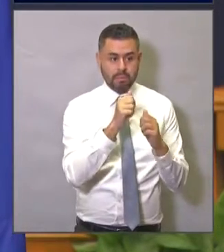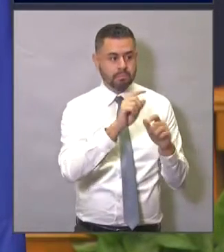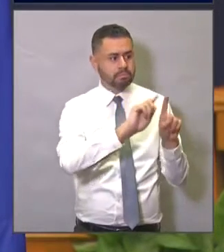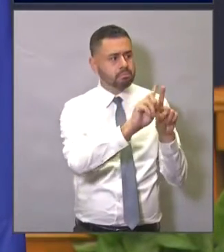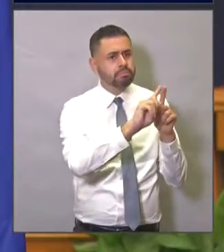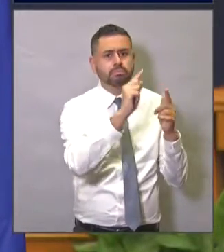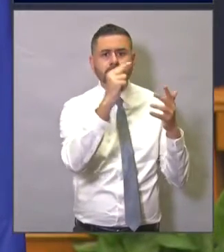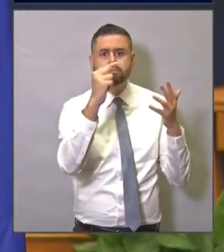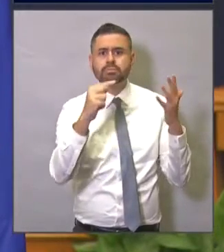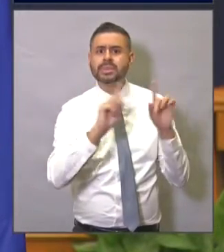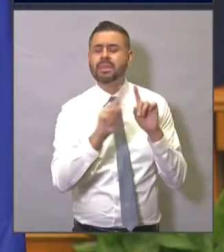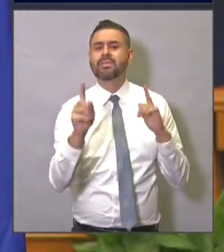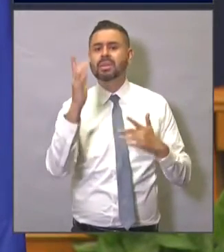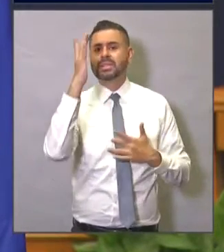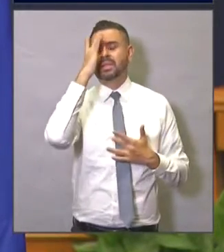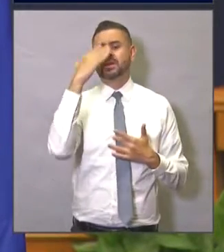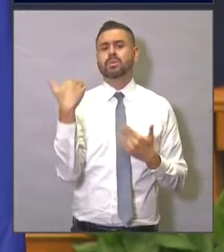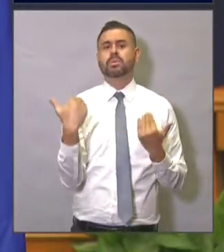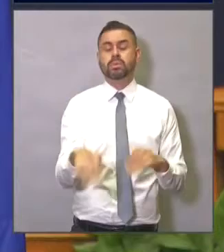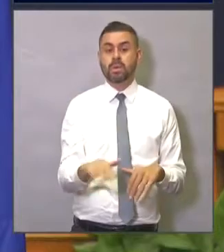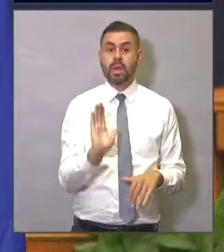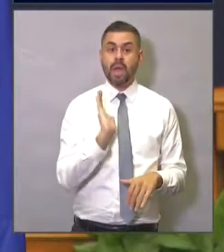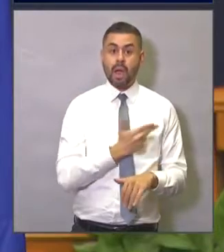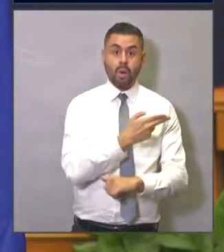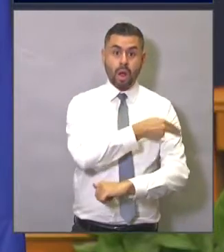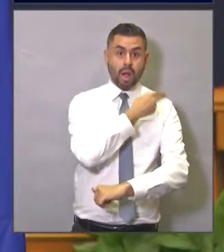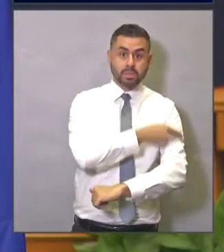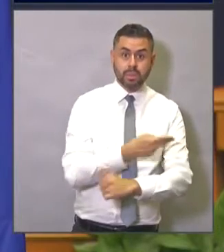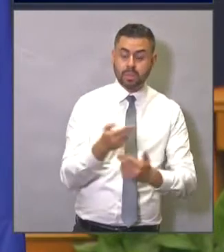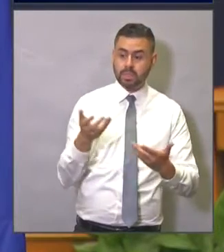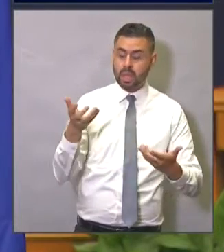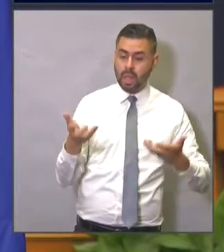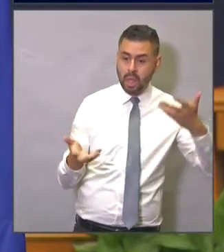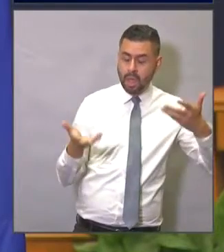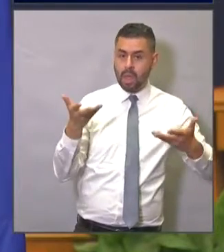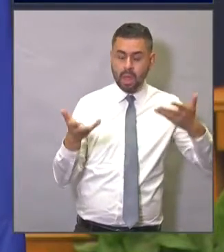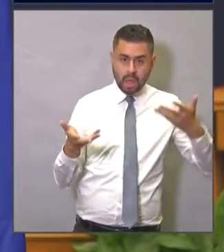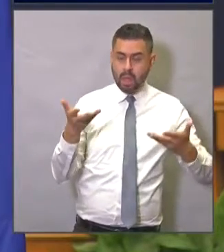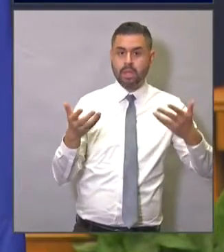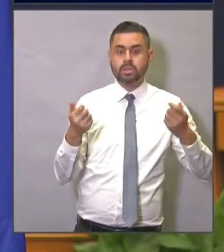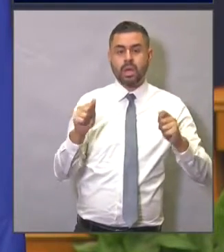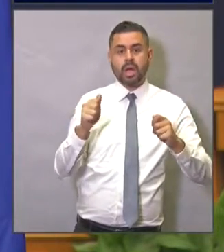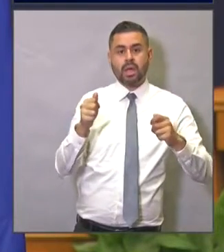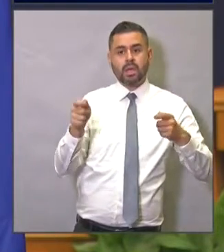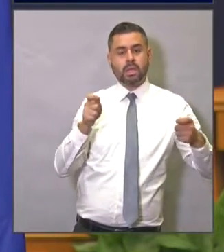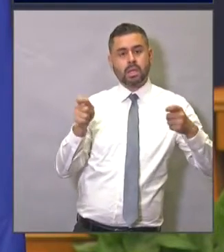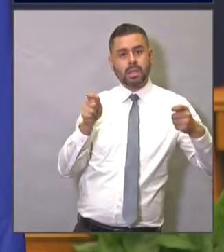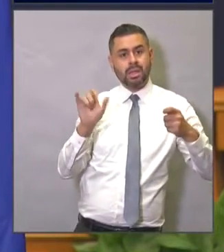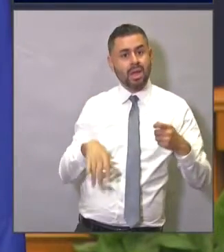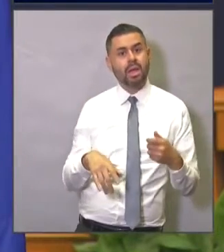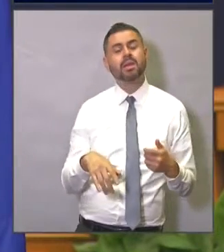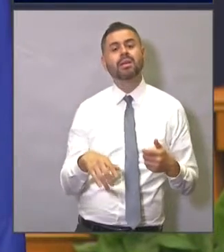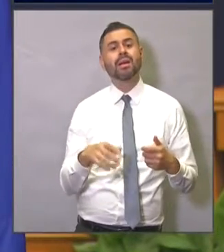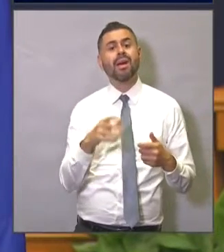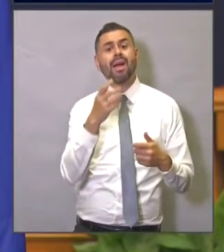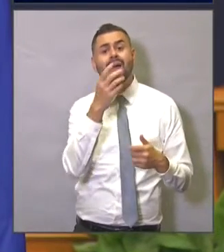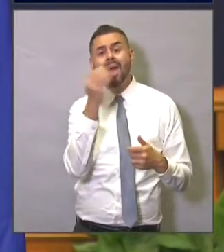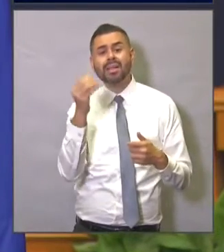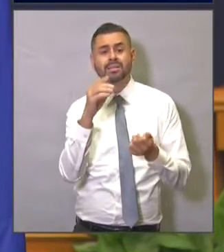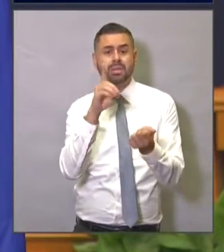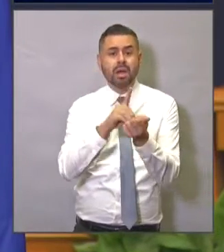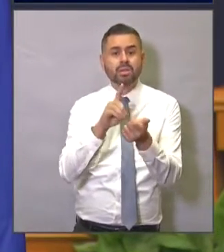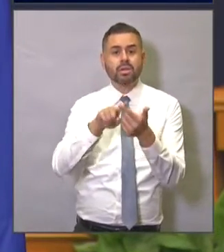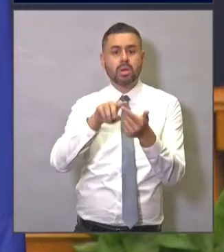atención inmediata. Nuestros hospitales permanecen abiertos y los trabajadores esenciales